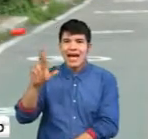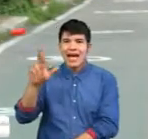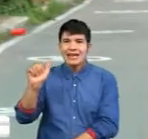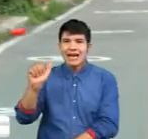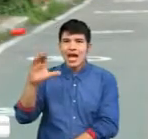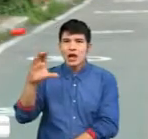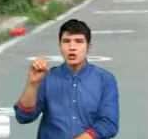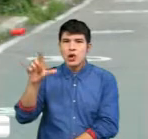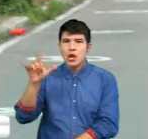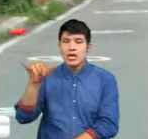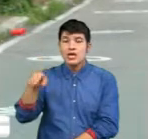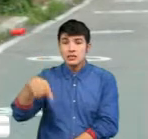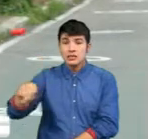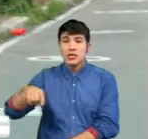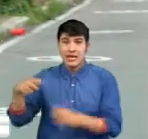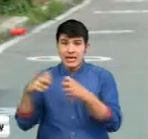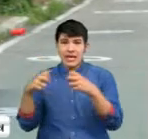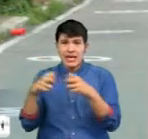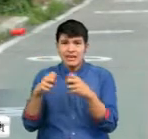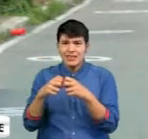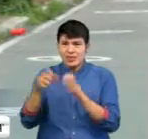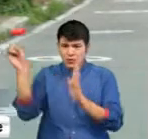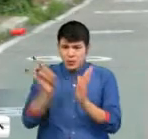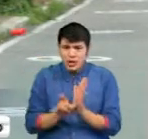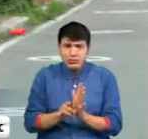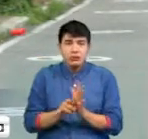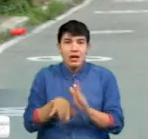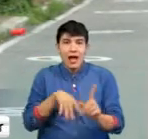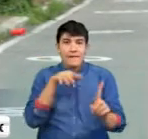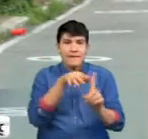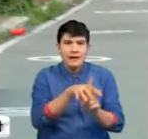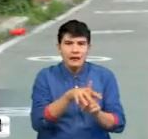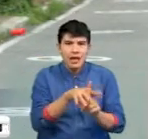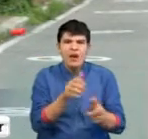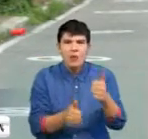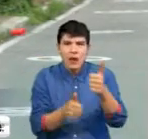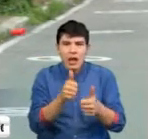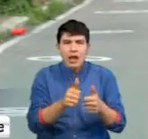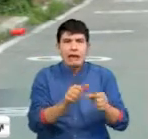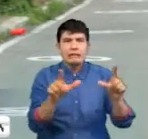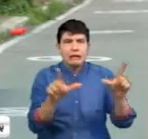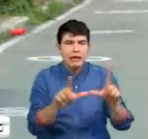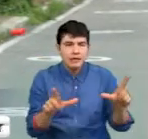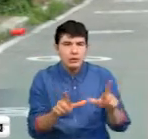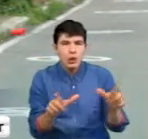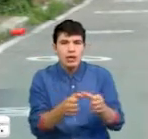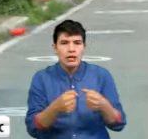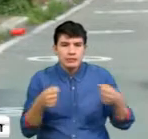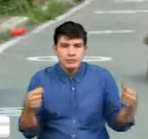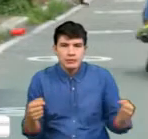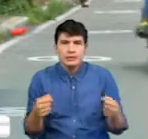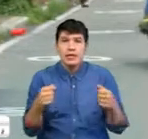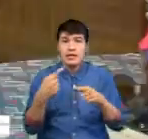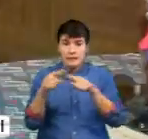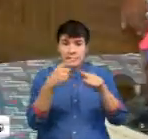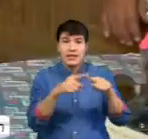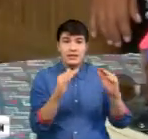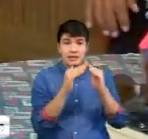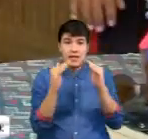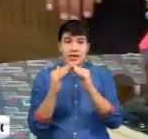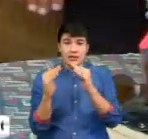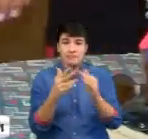energía eléctrica al parecer este fenómeno habría afectado los electrodomésticos en un poco más de 20 viviendas